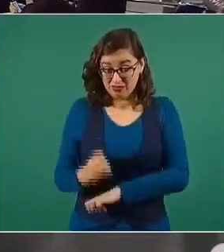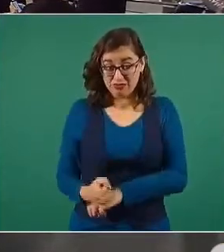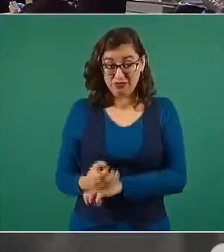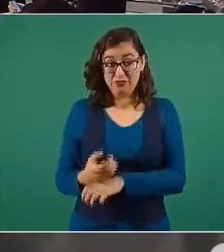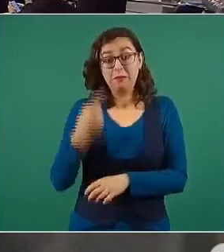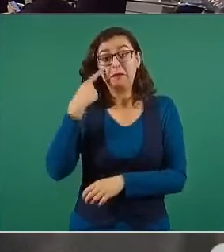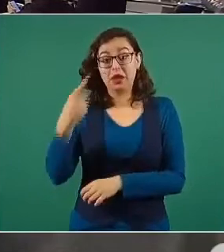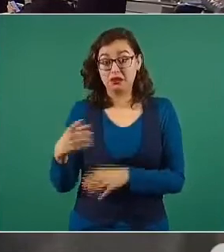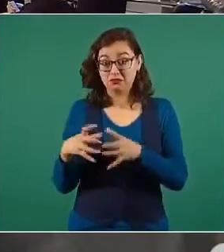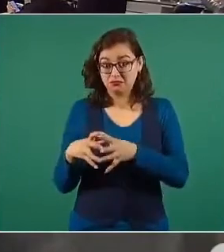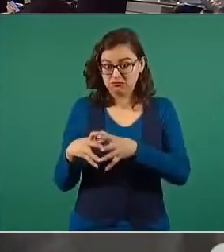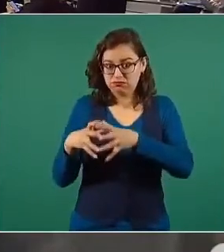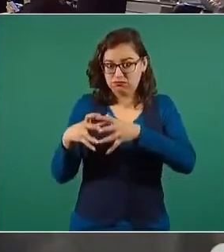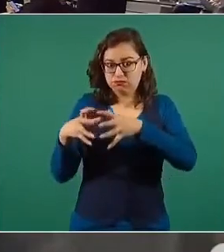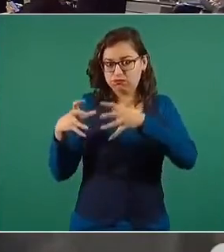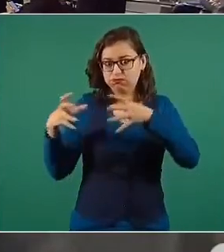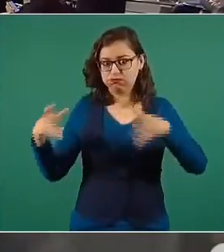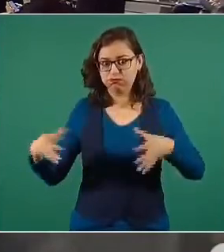en la Ciudad de México,